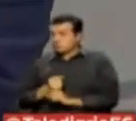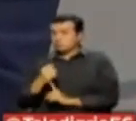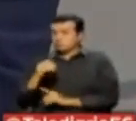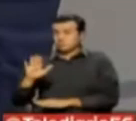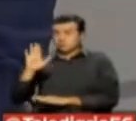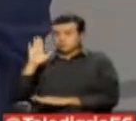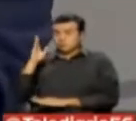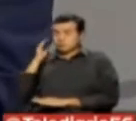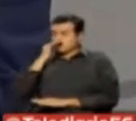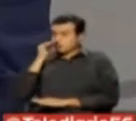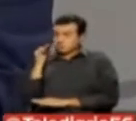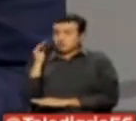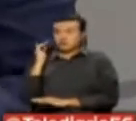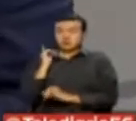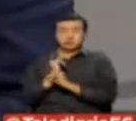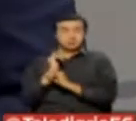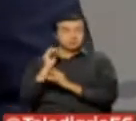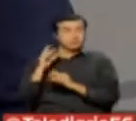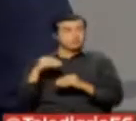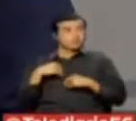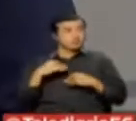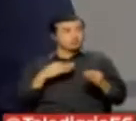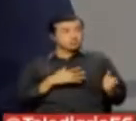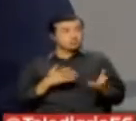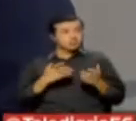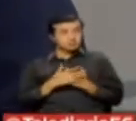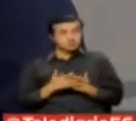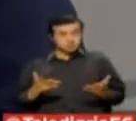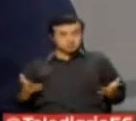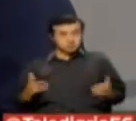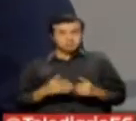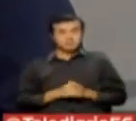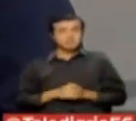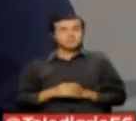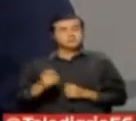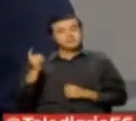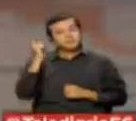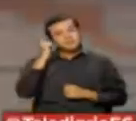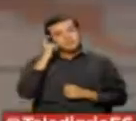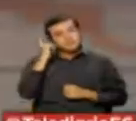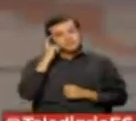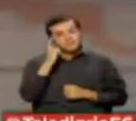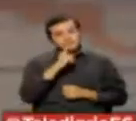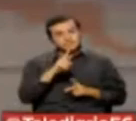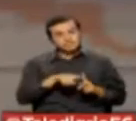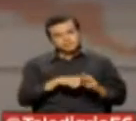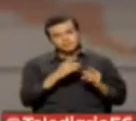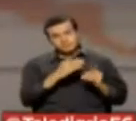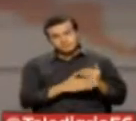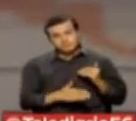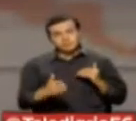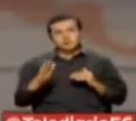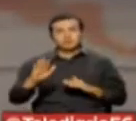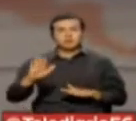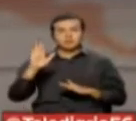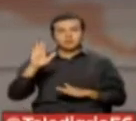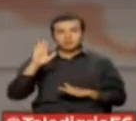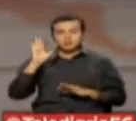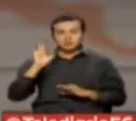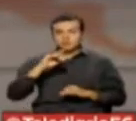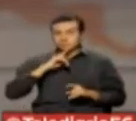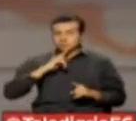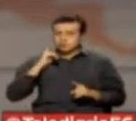compromiso real institucional sostenido yo creo que hay un inicio de un compromiso institucional